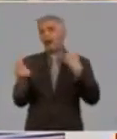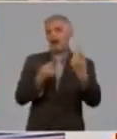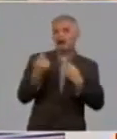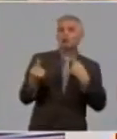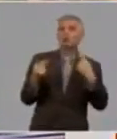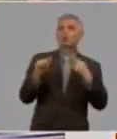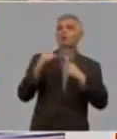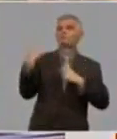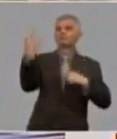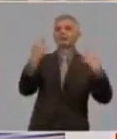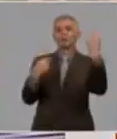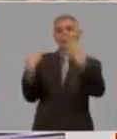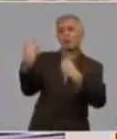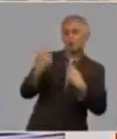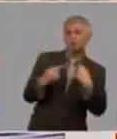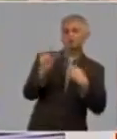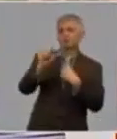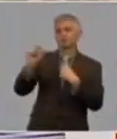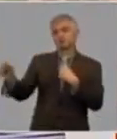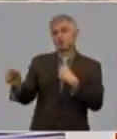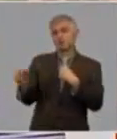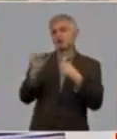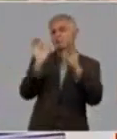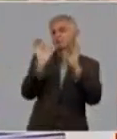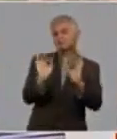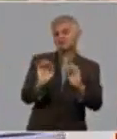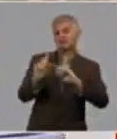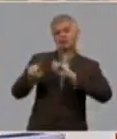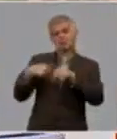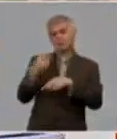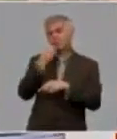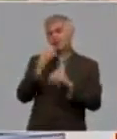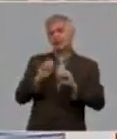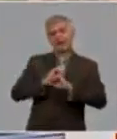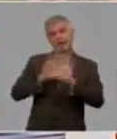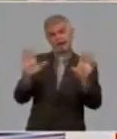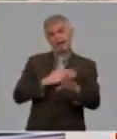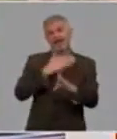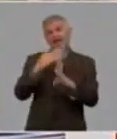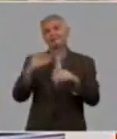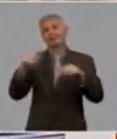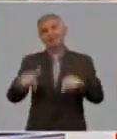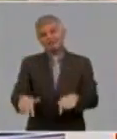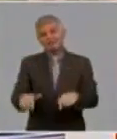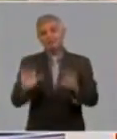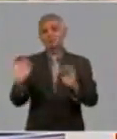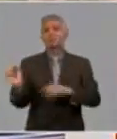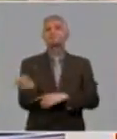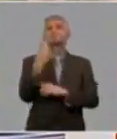de personas con respecto a algunos de estos servicios que podemos hablar posteriormente, Randy, pero hasta aquí es lo que se ha previsto para la primera fase en transporte.